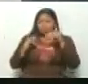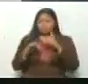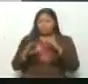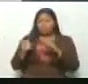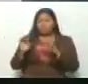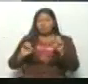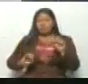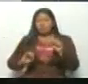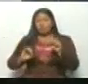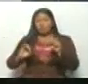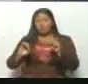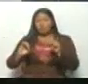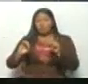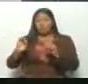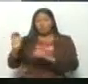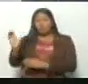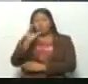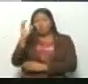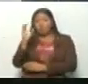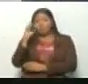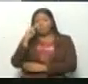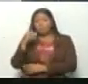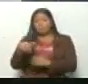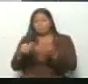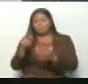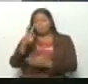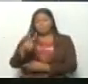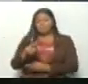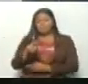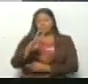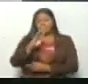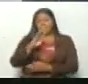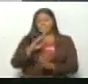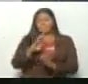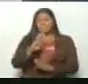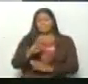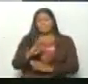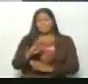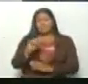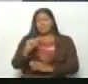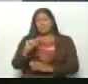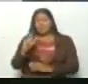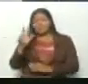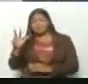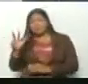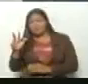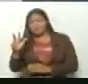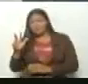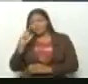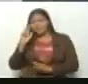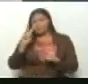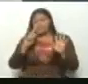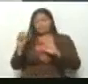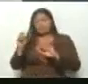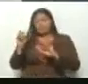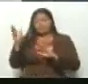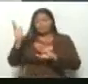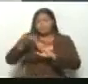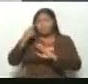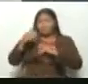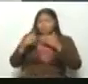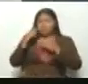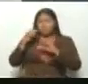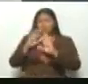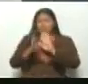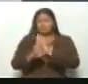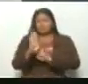Colombia. Hay nuevas variantes circulando, BA3, BA4 y BA5 en el mundo, que hoy consolidan el 70% de los casos,